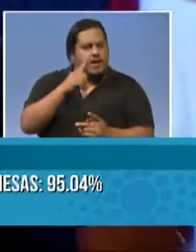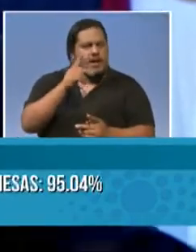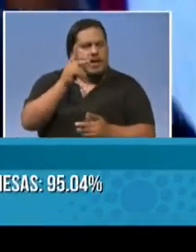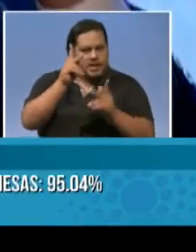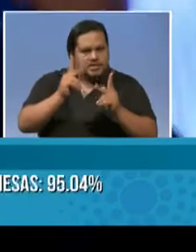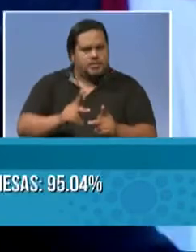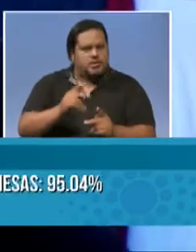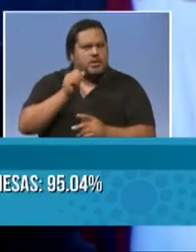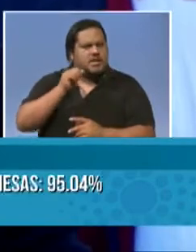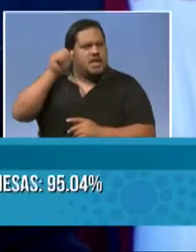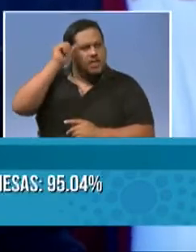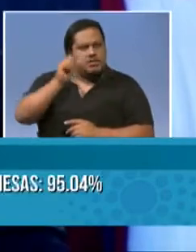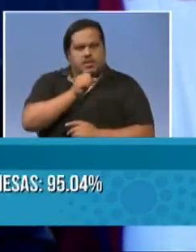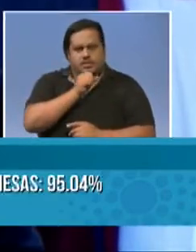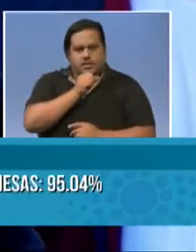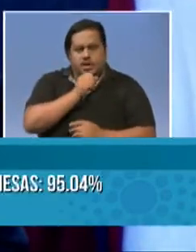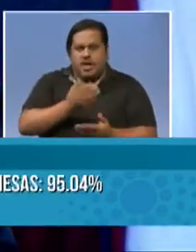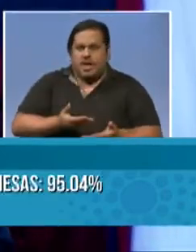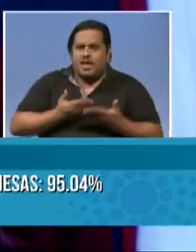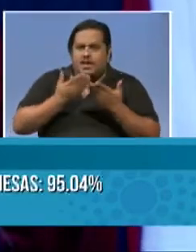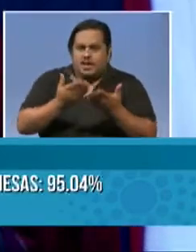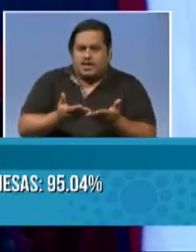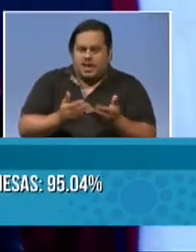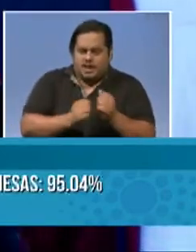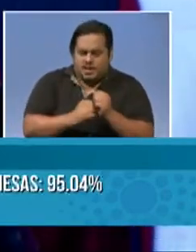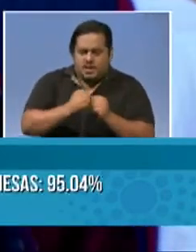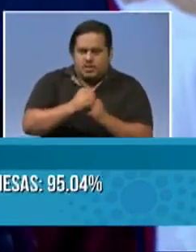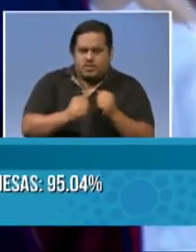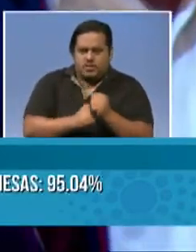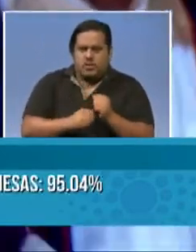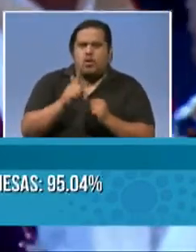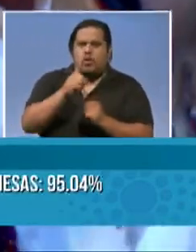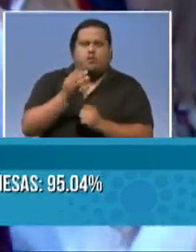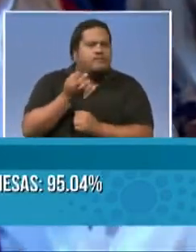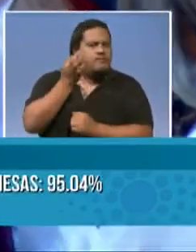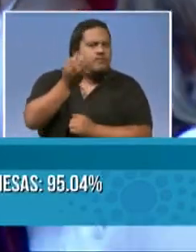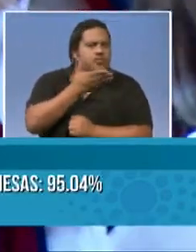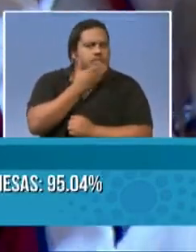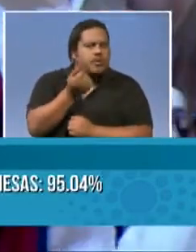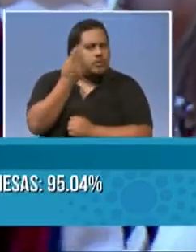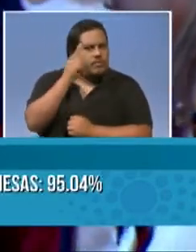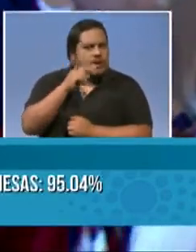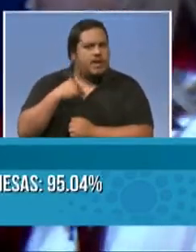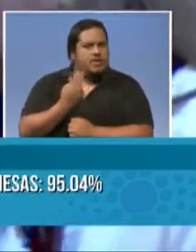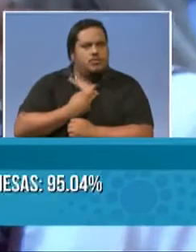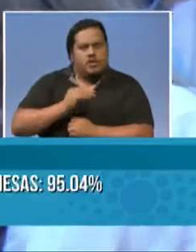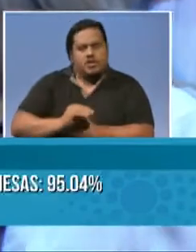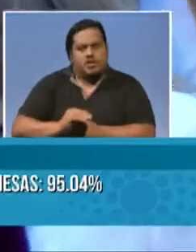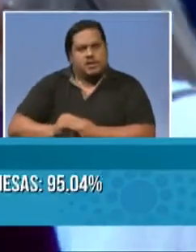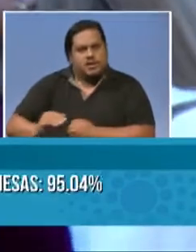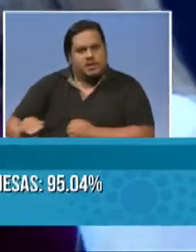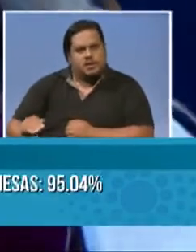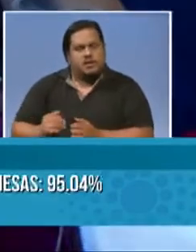personas adultas mayores, que tiene que construir un futuro mejor para nuestra niñez.